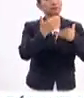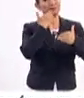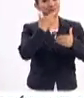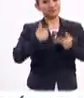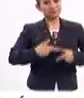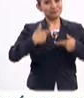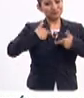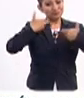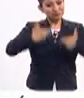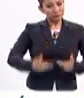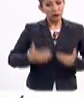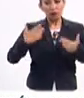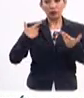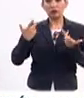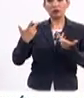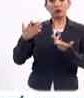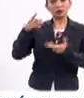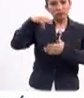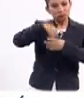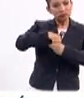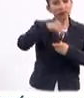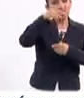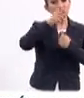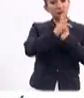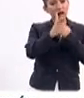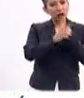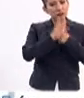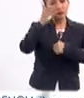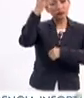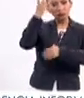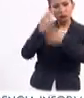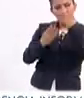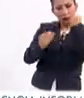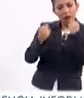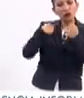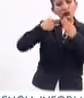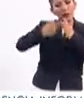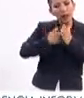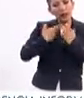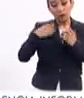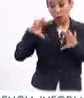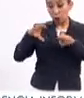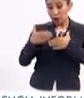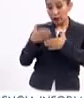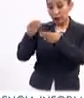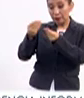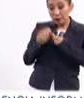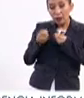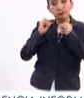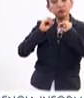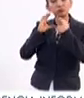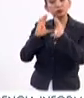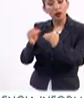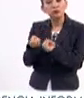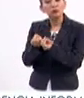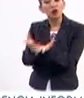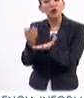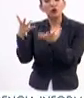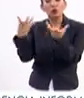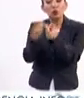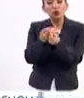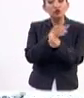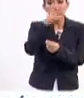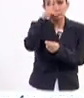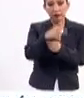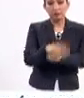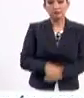como personas, como ciudadanos, de aprender y devolverle a nuestras comunidades lo que hemos aprendido y construir juntos